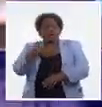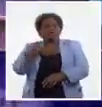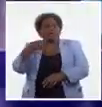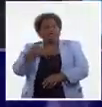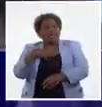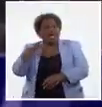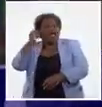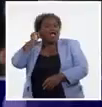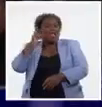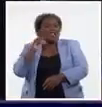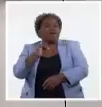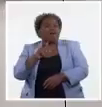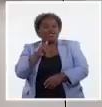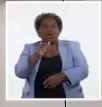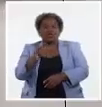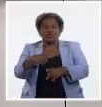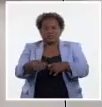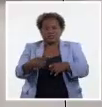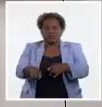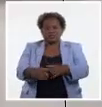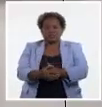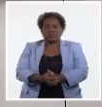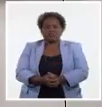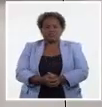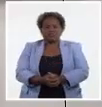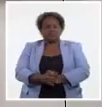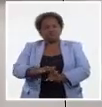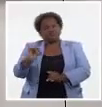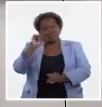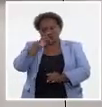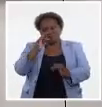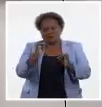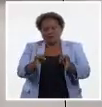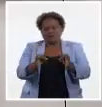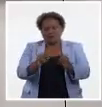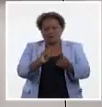para defender el liderato. Así finalizan los deportes. Muy buenas tardes.